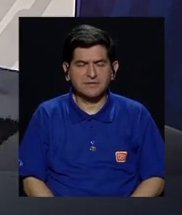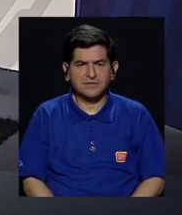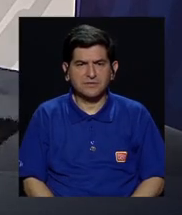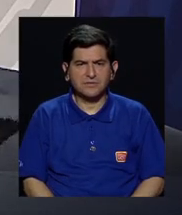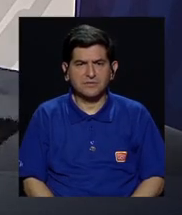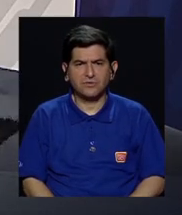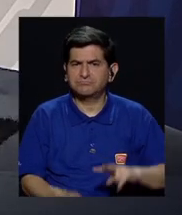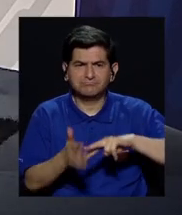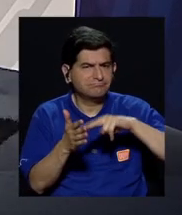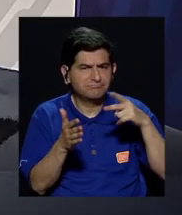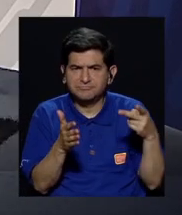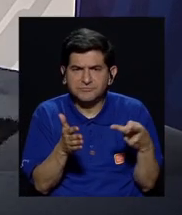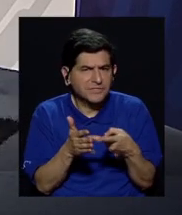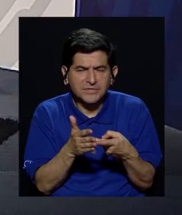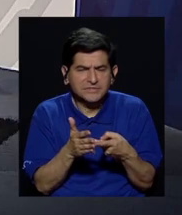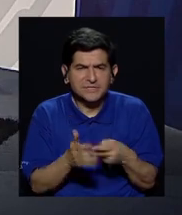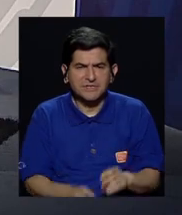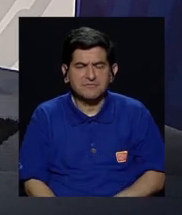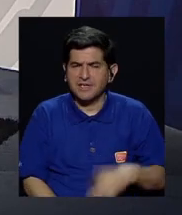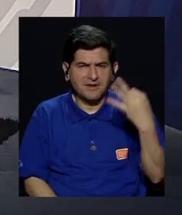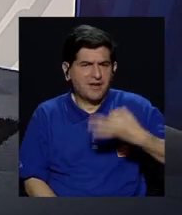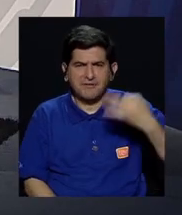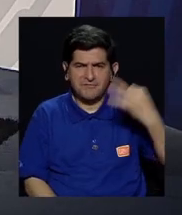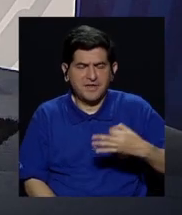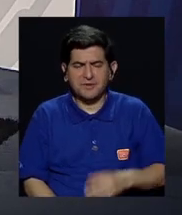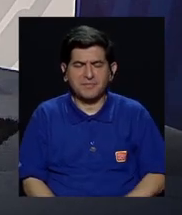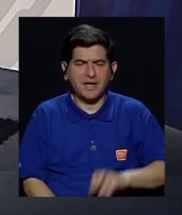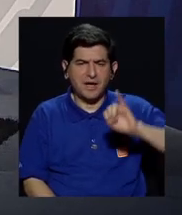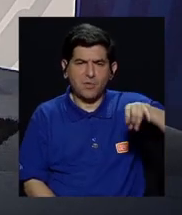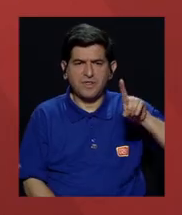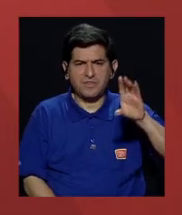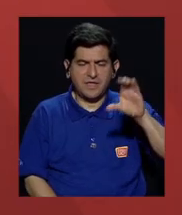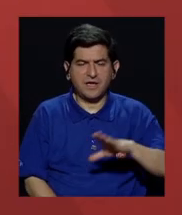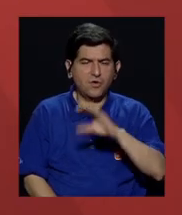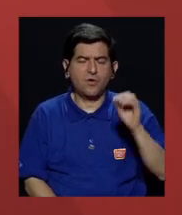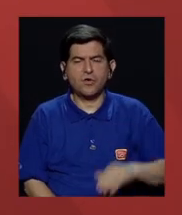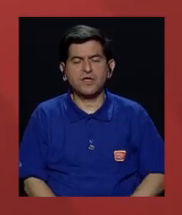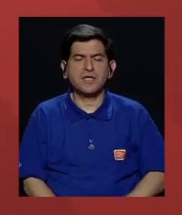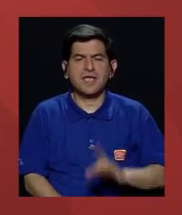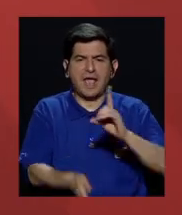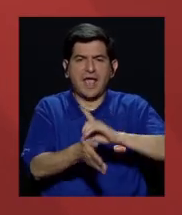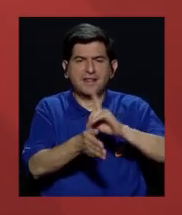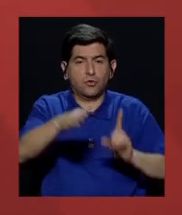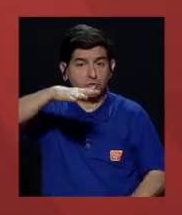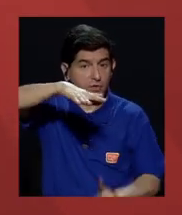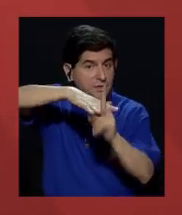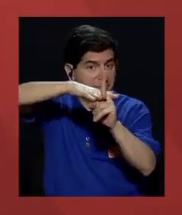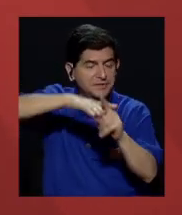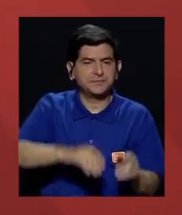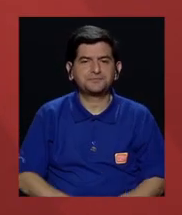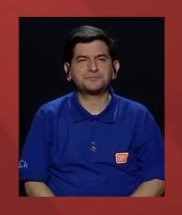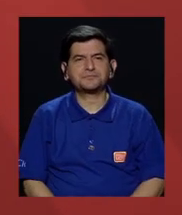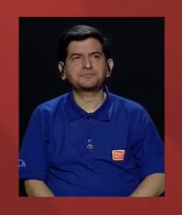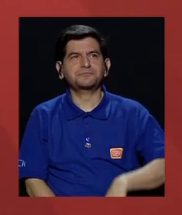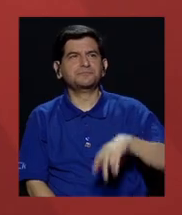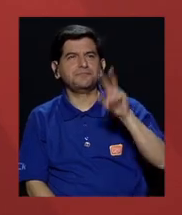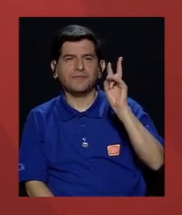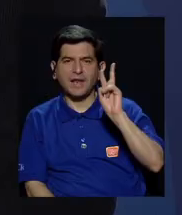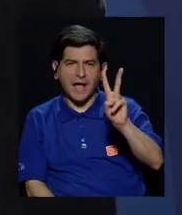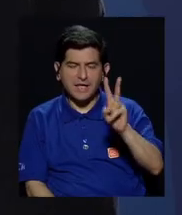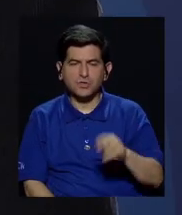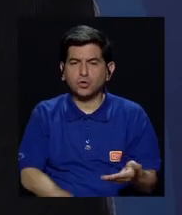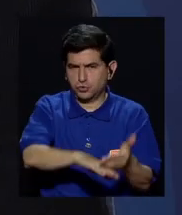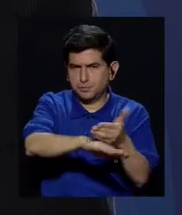ciento no no no tan sólido como la historia juan diego y con el doctor como un emergente pero hay 22 que